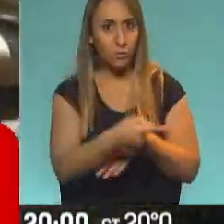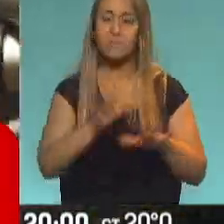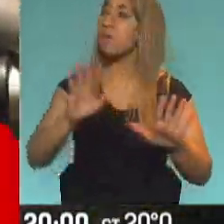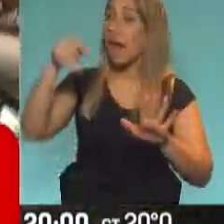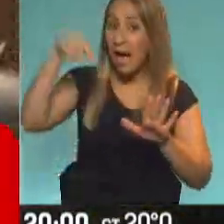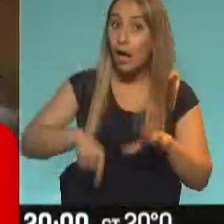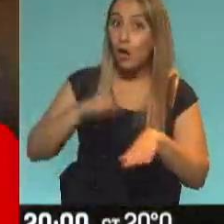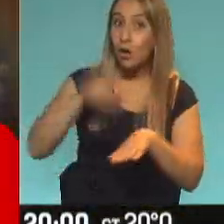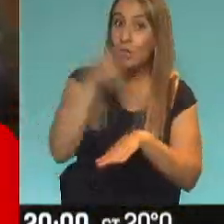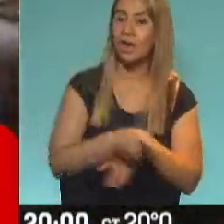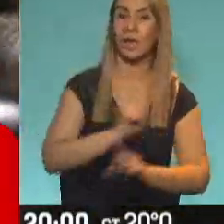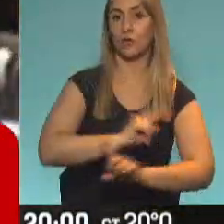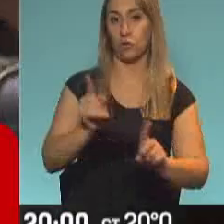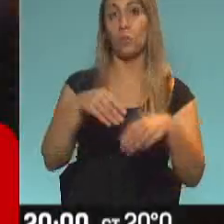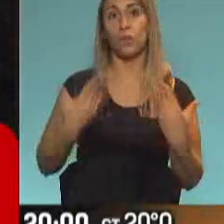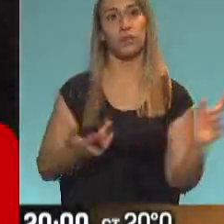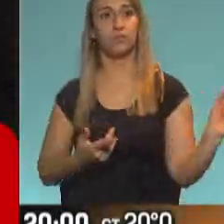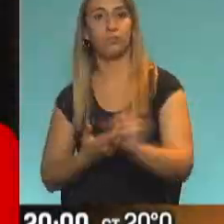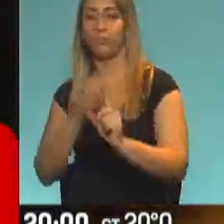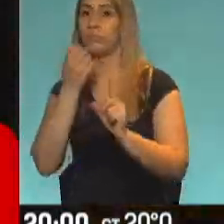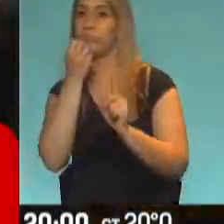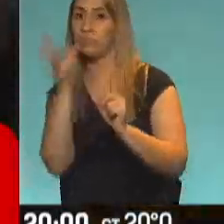está imputado, entonces no se puede presentar.